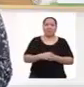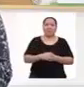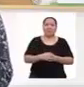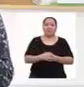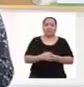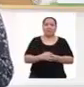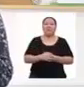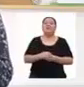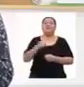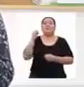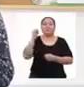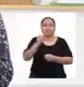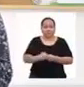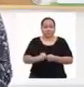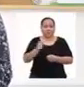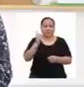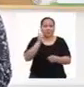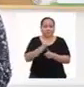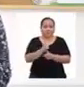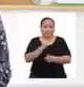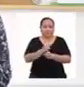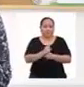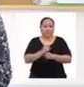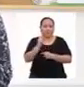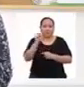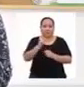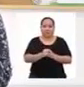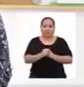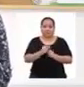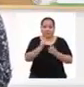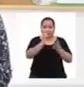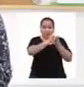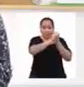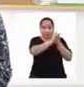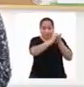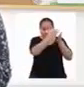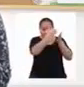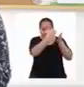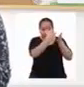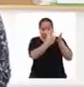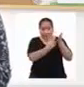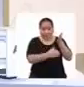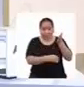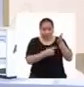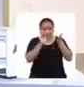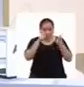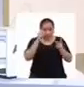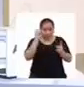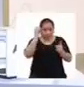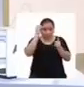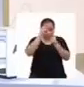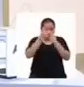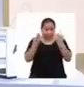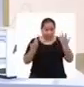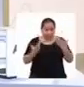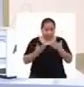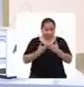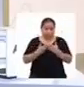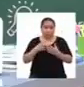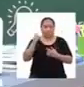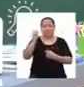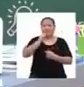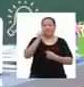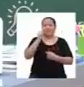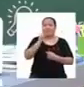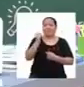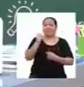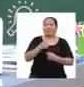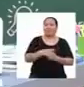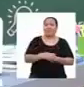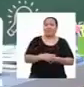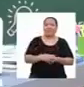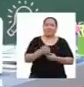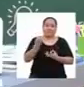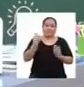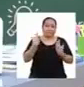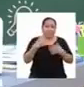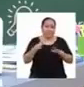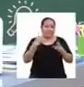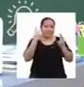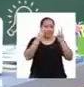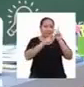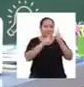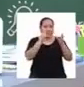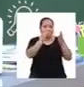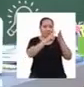es. ¿Consideran que el texto cumple con el objetivo planteado? ¡Claro que sí! Como vimos en